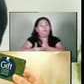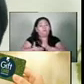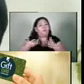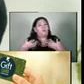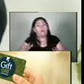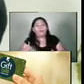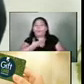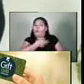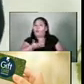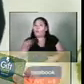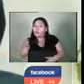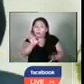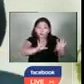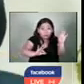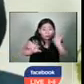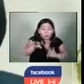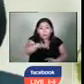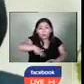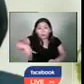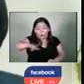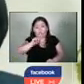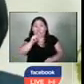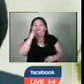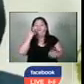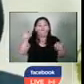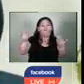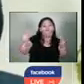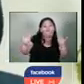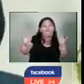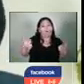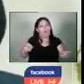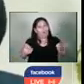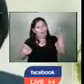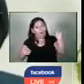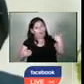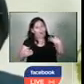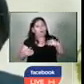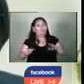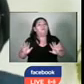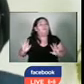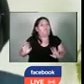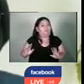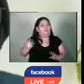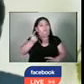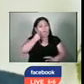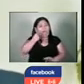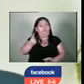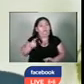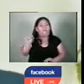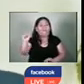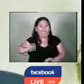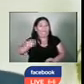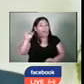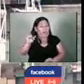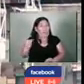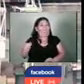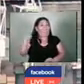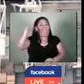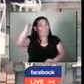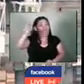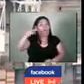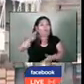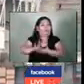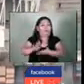navideños en algunos lugares y si tú comparas con los precios que teníamos al año pasado, verás que realmente sí han subido